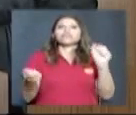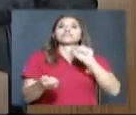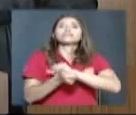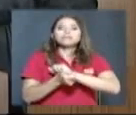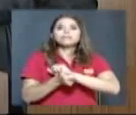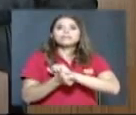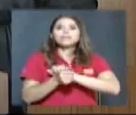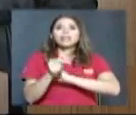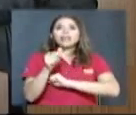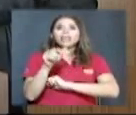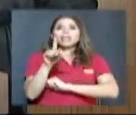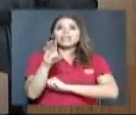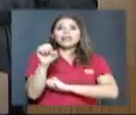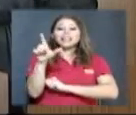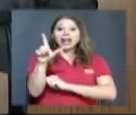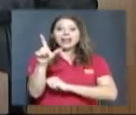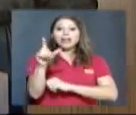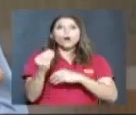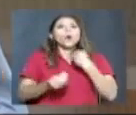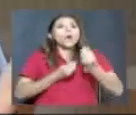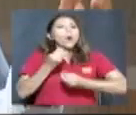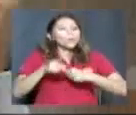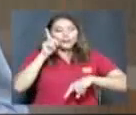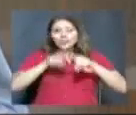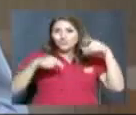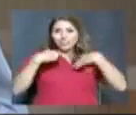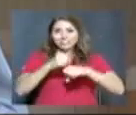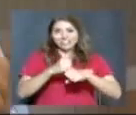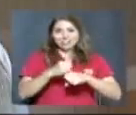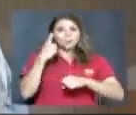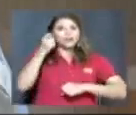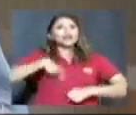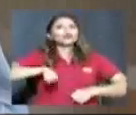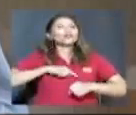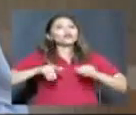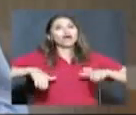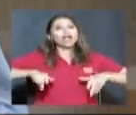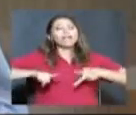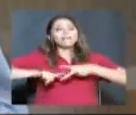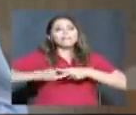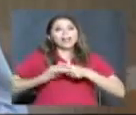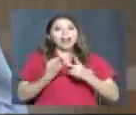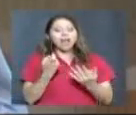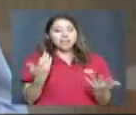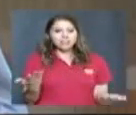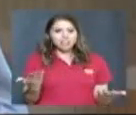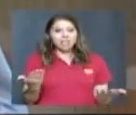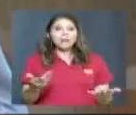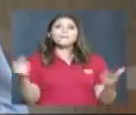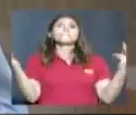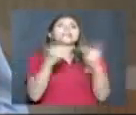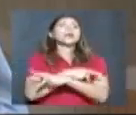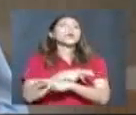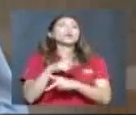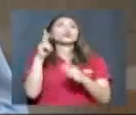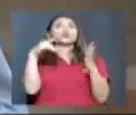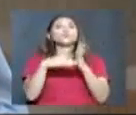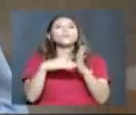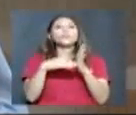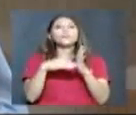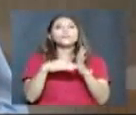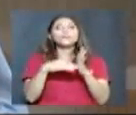arrancado siquiera el encendido digital, que es posible de hacerlo. Y peor, hay 2 millones de costarricenses que tienen televisiones analógicas, que